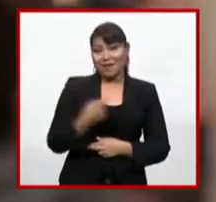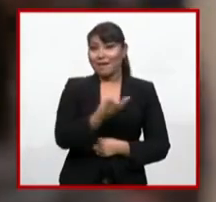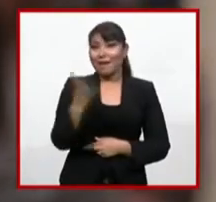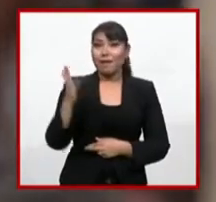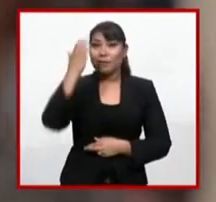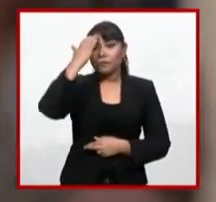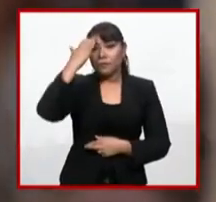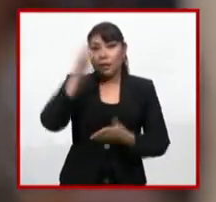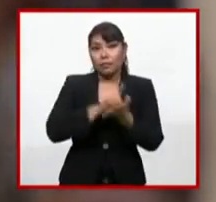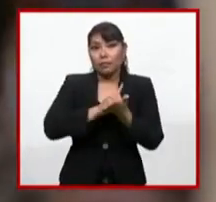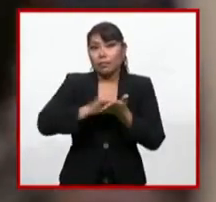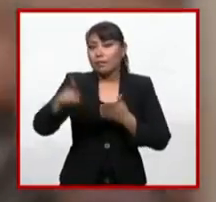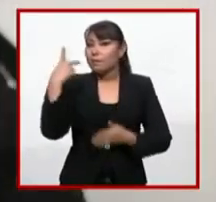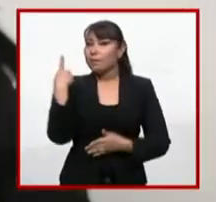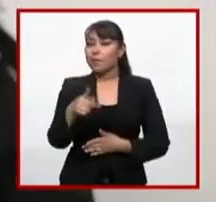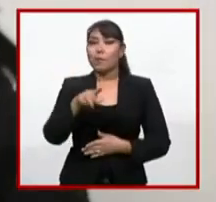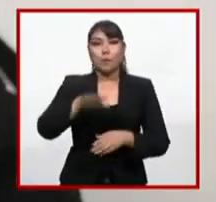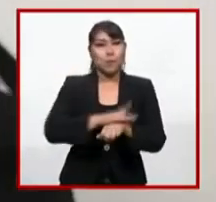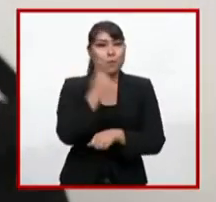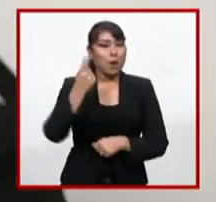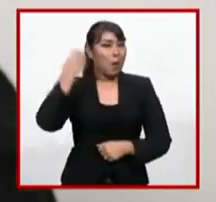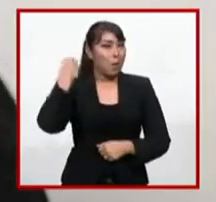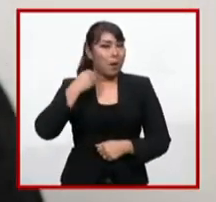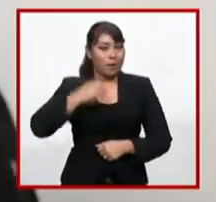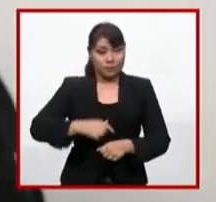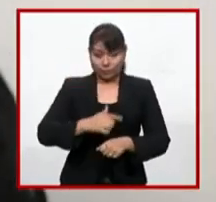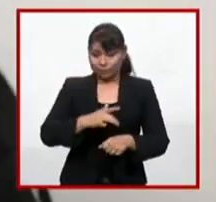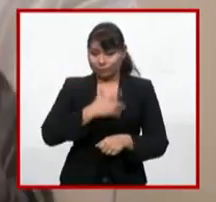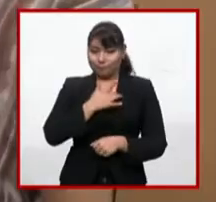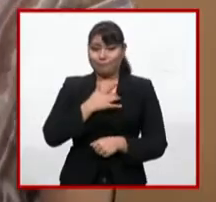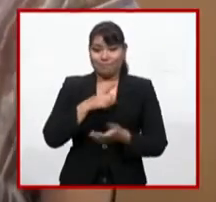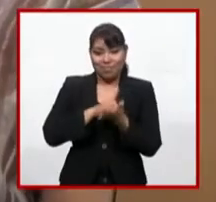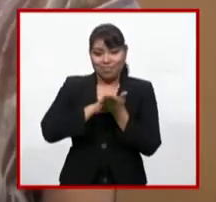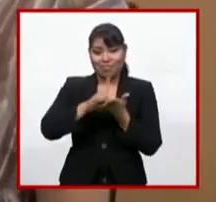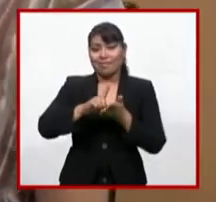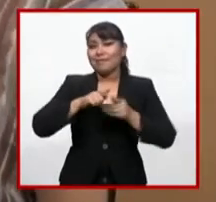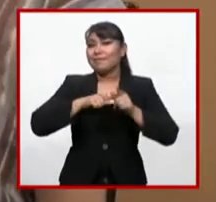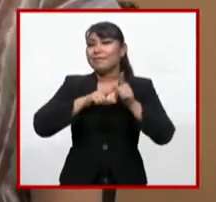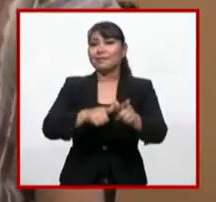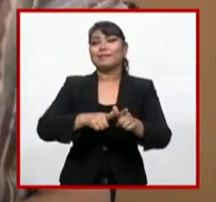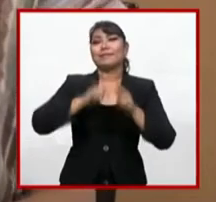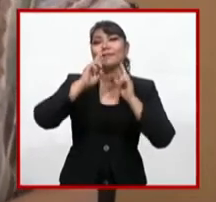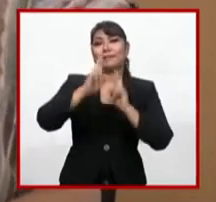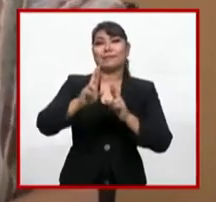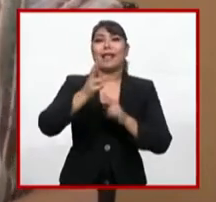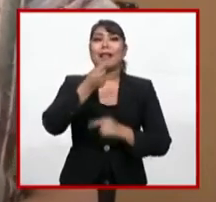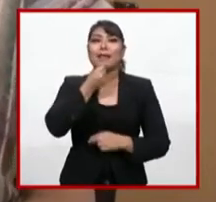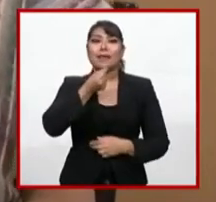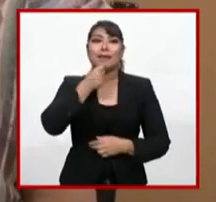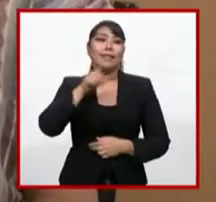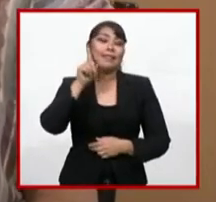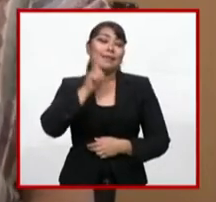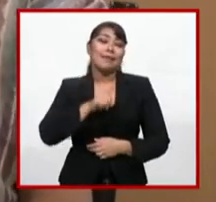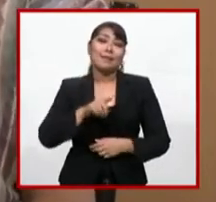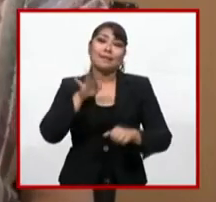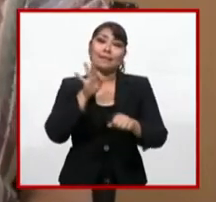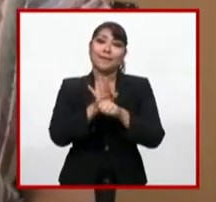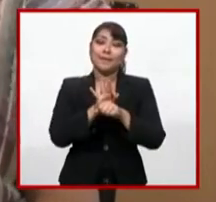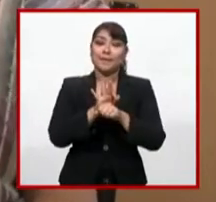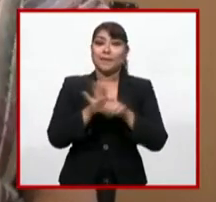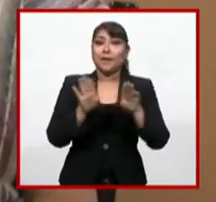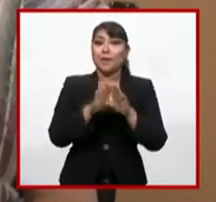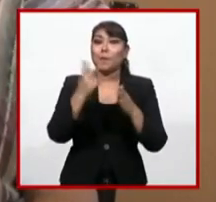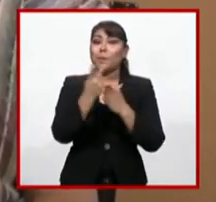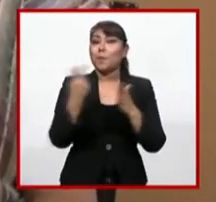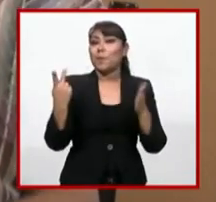sus derechos, porque en Oaxaca estamos decididos a luchar por sus derechos. Como las niñas y niños que se benefician con los